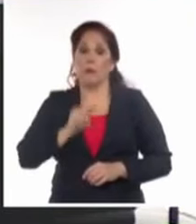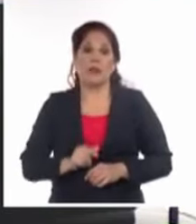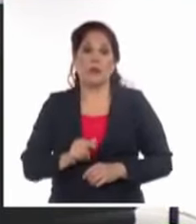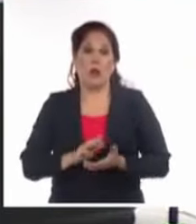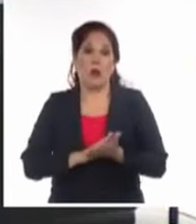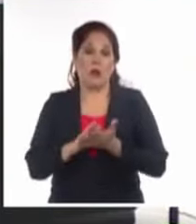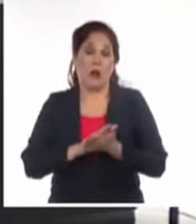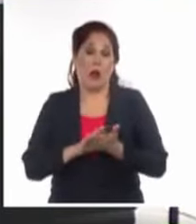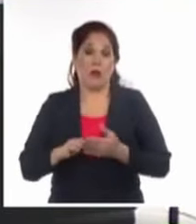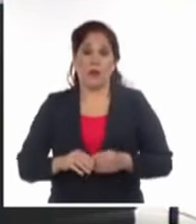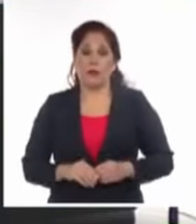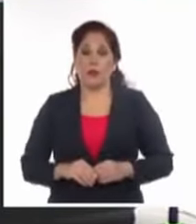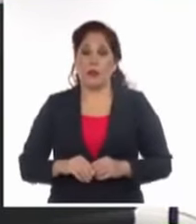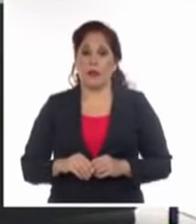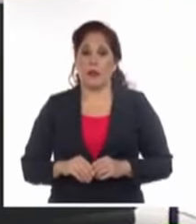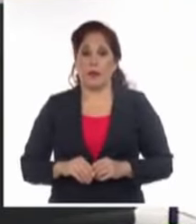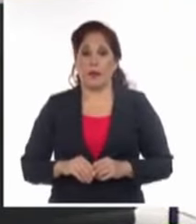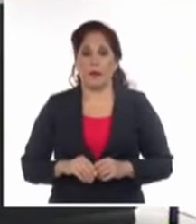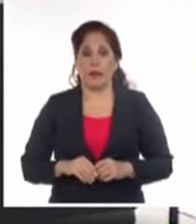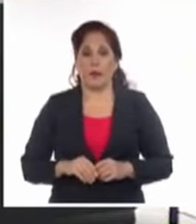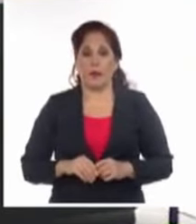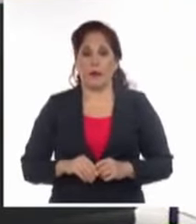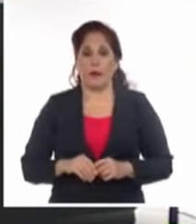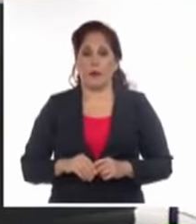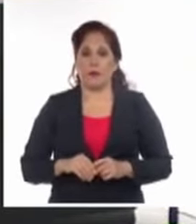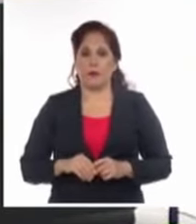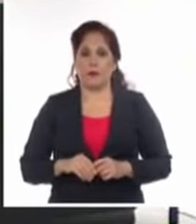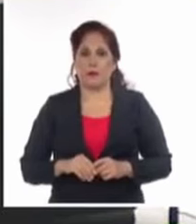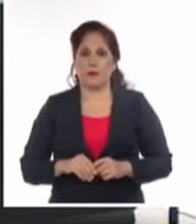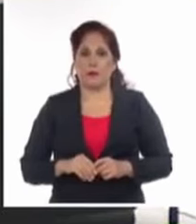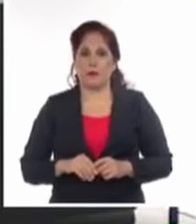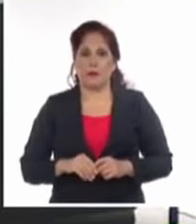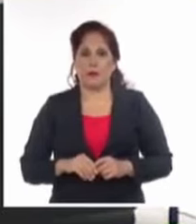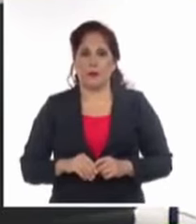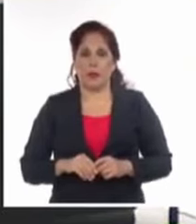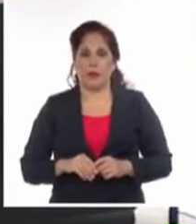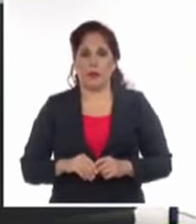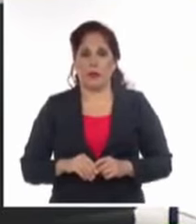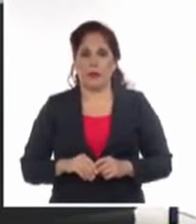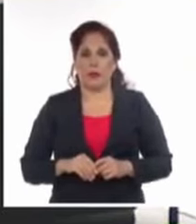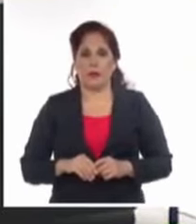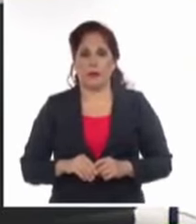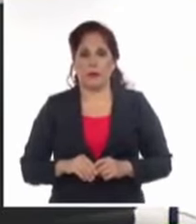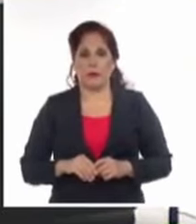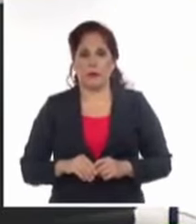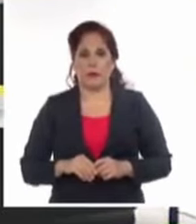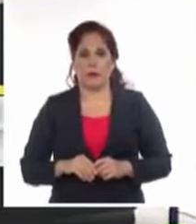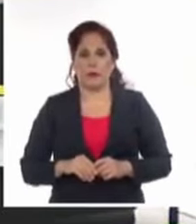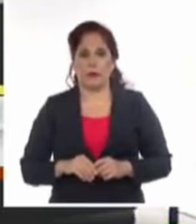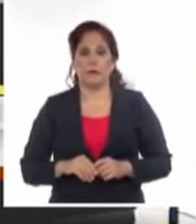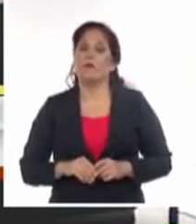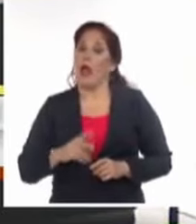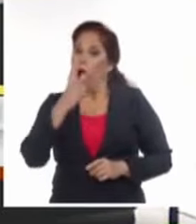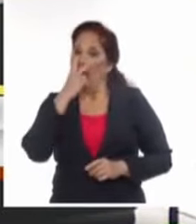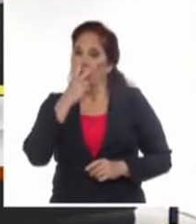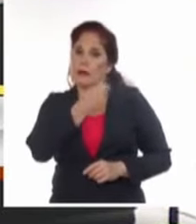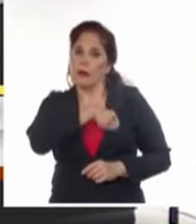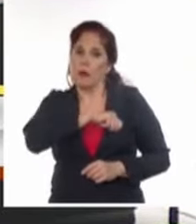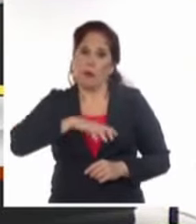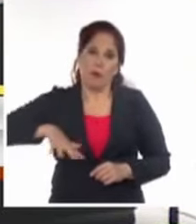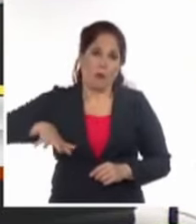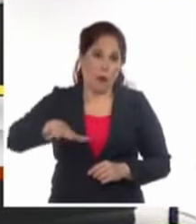educación en medio de la situación que tenemos. Y si tienen un familiar que está en alguno de los 32 programas que se atienden aquí socialmente, se les sigue atendiendo